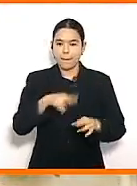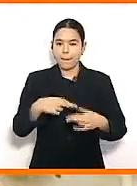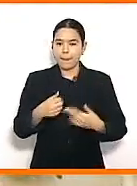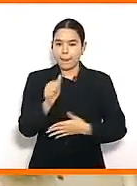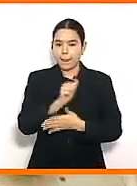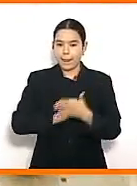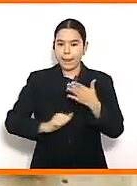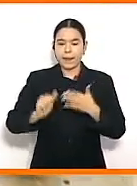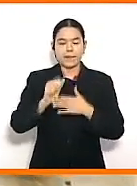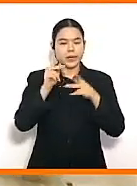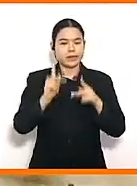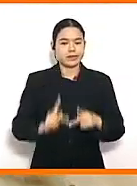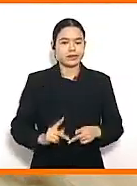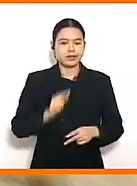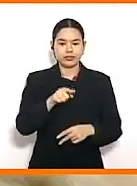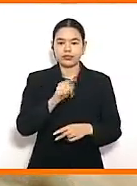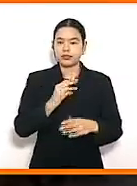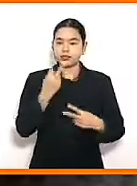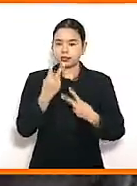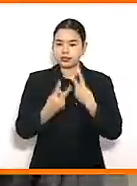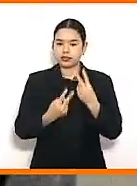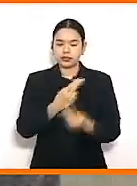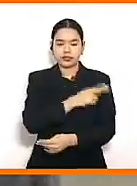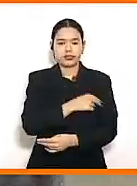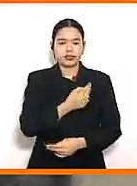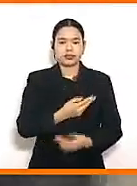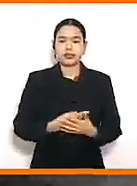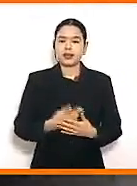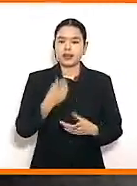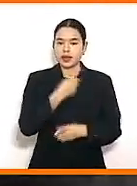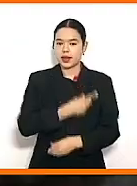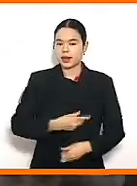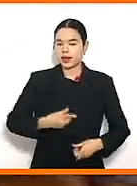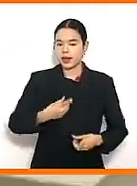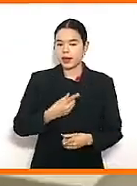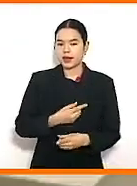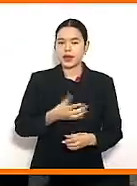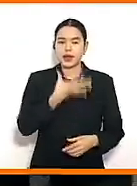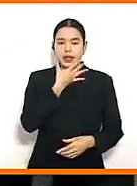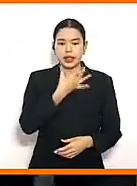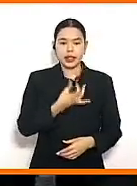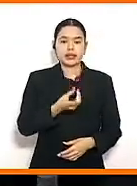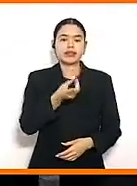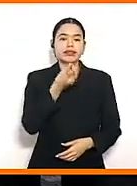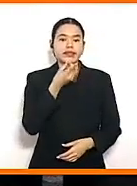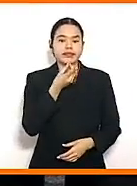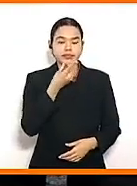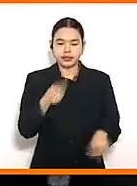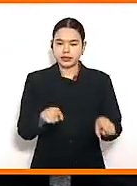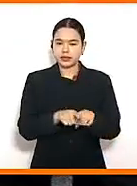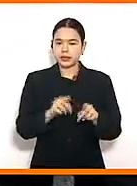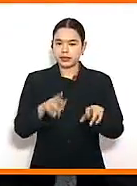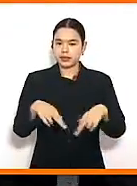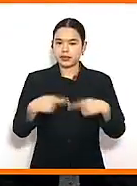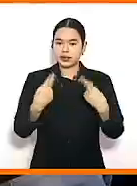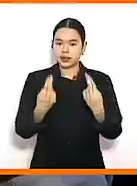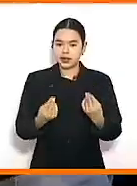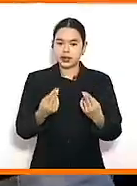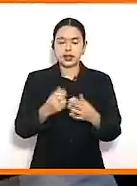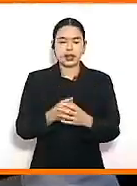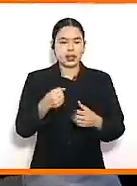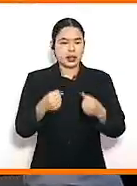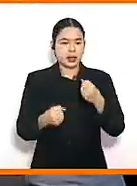que aguardan en el centro asistencial disfrutaron de un delicioso desayuno. También llegamos con nuestro Food Truck hasta el Hospital